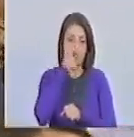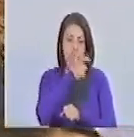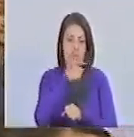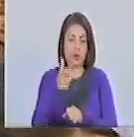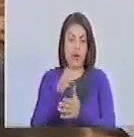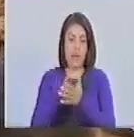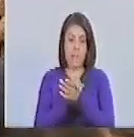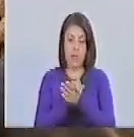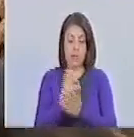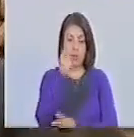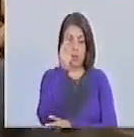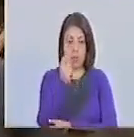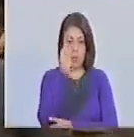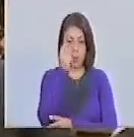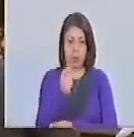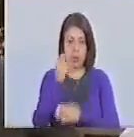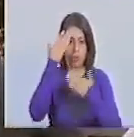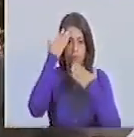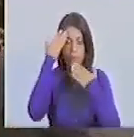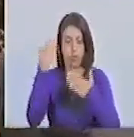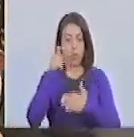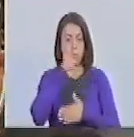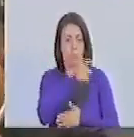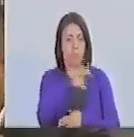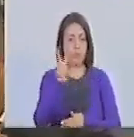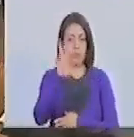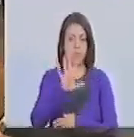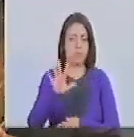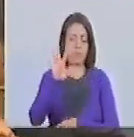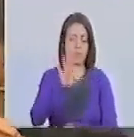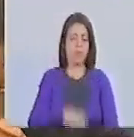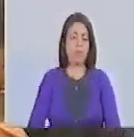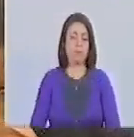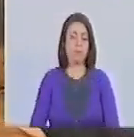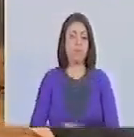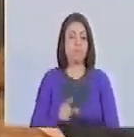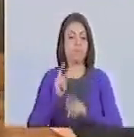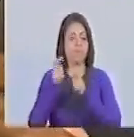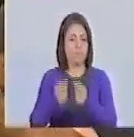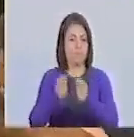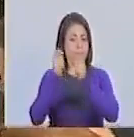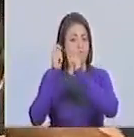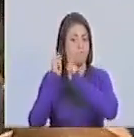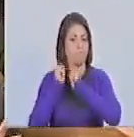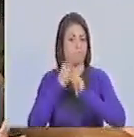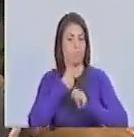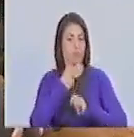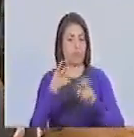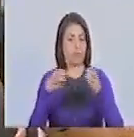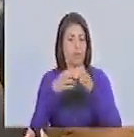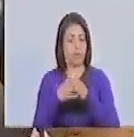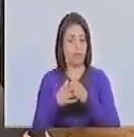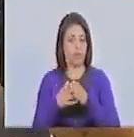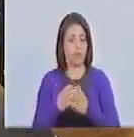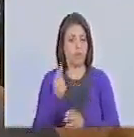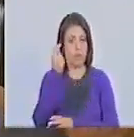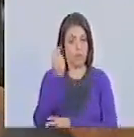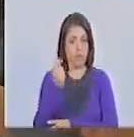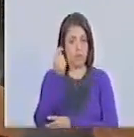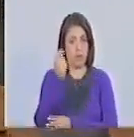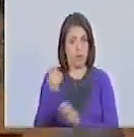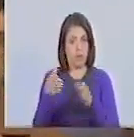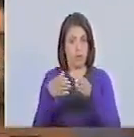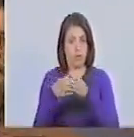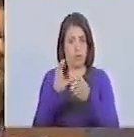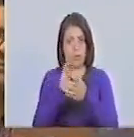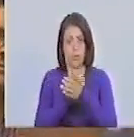los colegas diputados y al pueblo de Venezuela. He sido designado como vocero del Grupo de